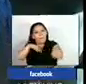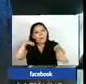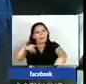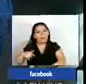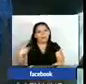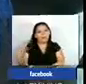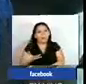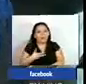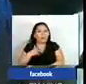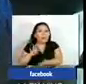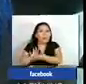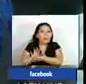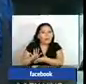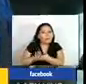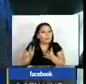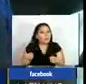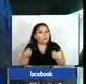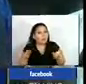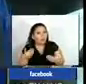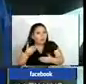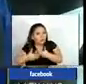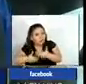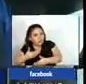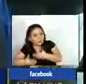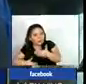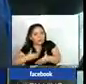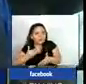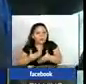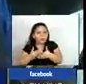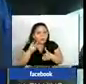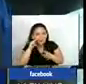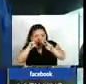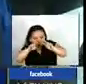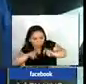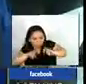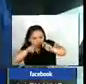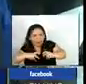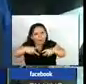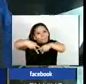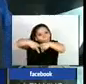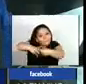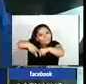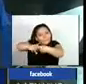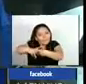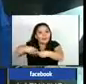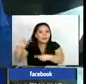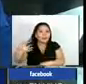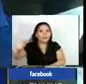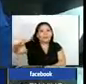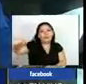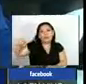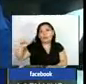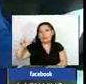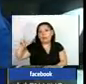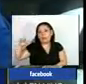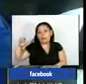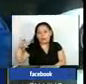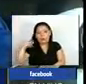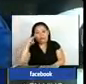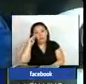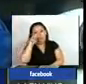comprando helio, necesitamos helio para un procedimiento que estamos haciendo con una revisión de un equipo. Pero nos encontramos con la cola